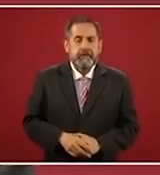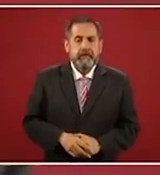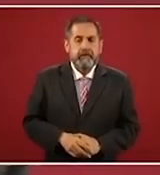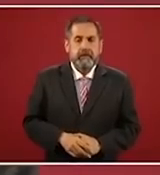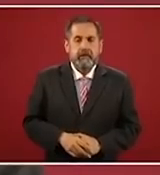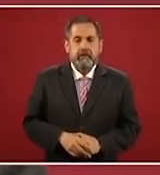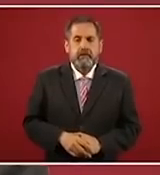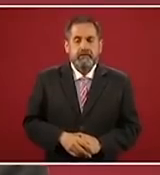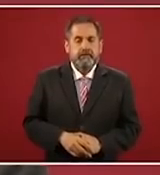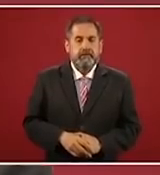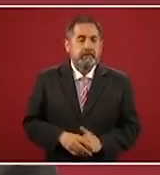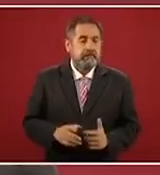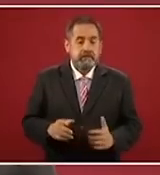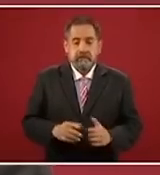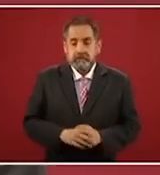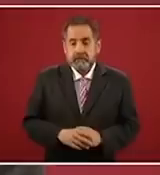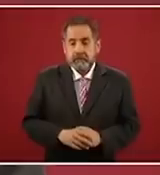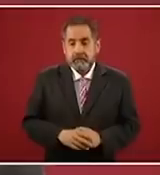No hay